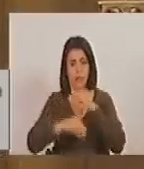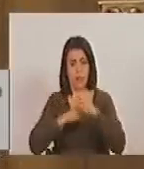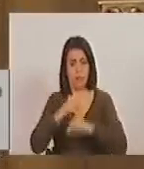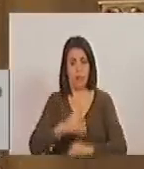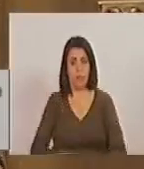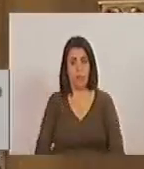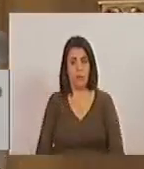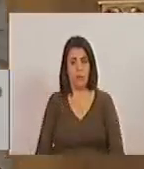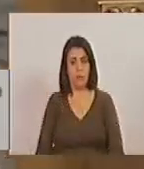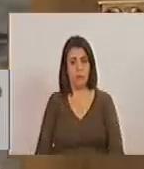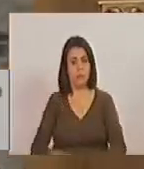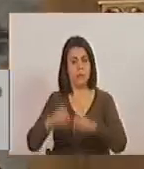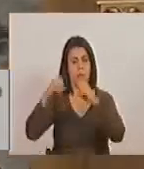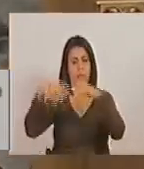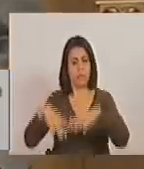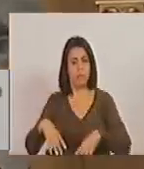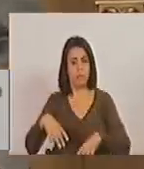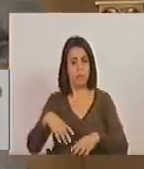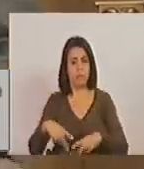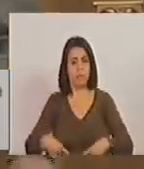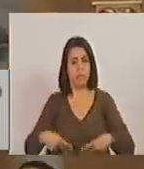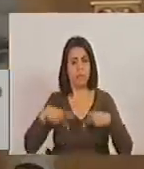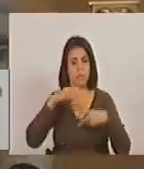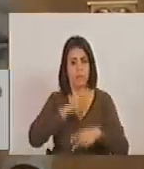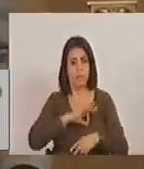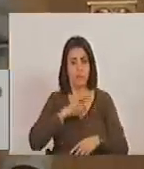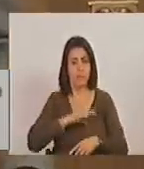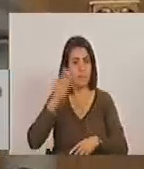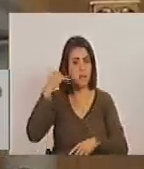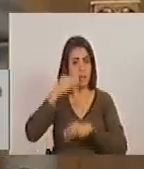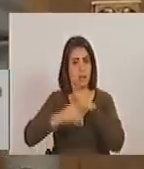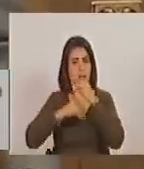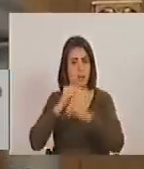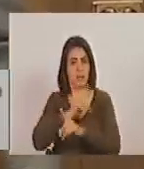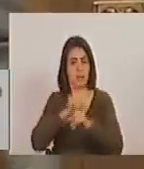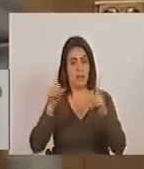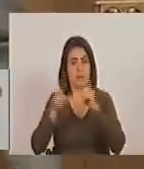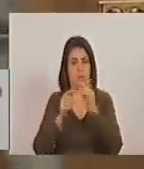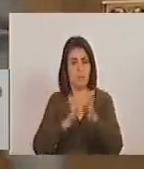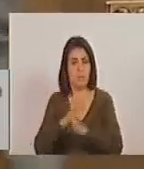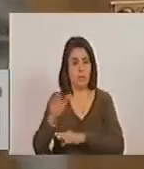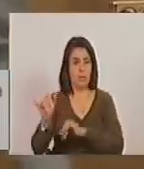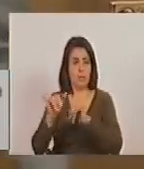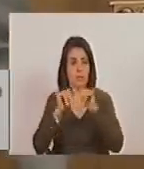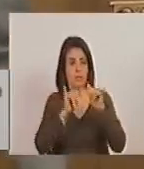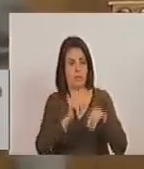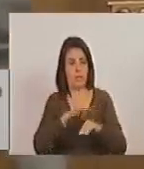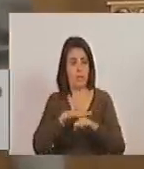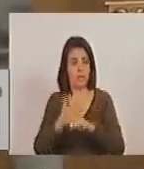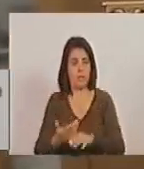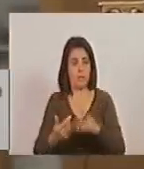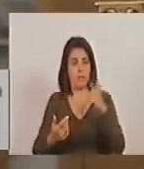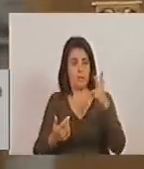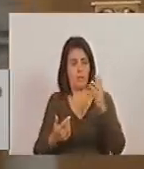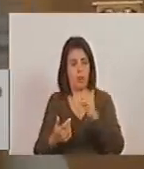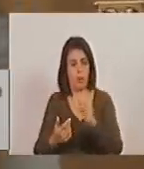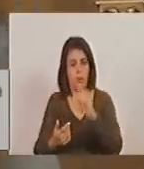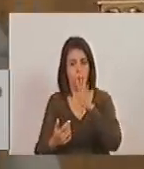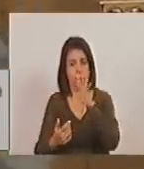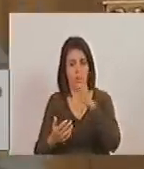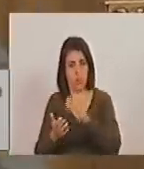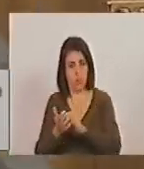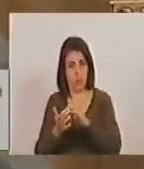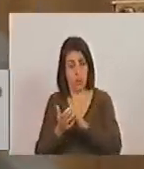nunca se retiró de la lucha social, a pesar de haber reorientado la misma, por lo menos en 3 o 4